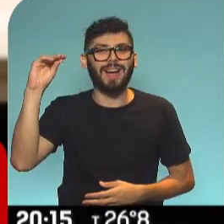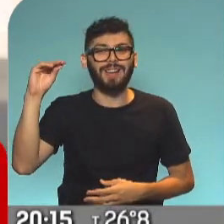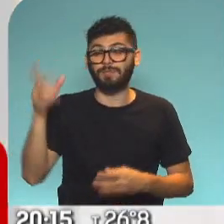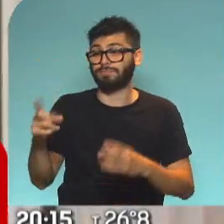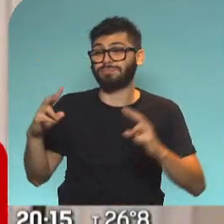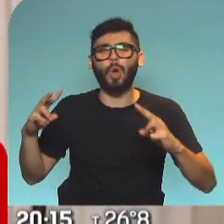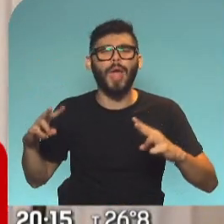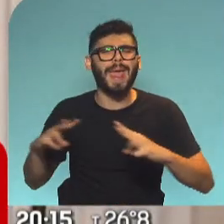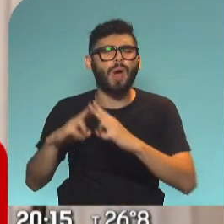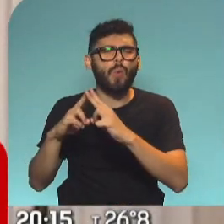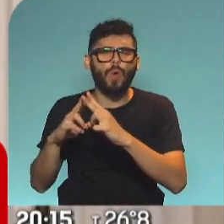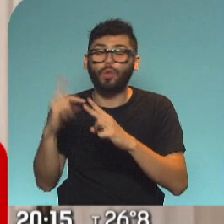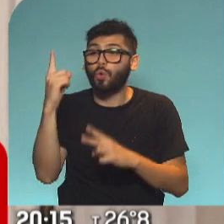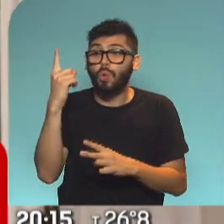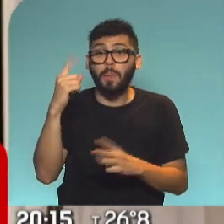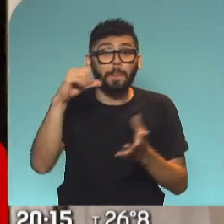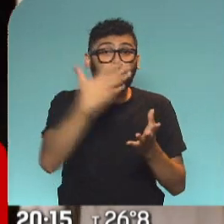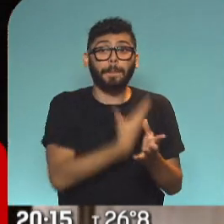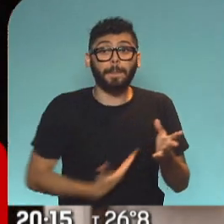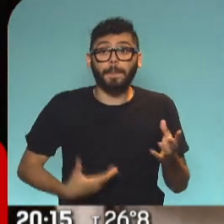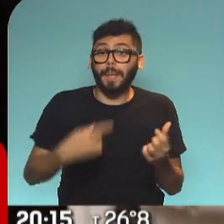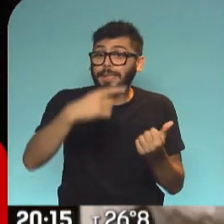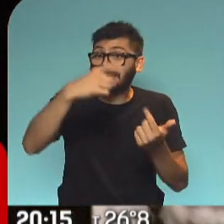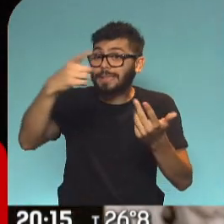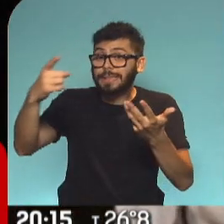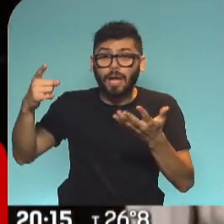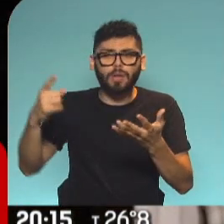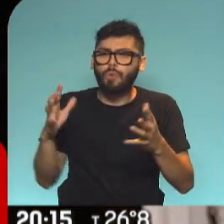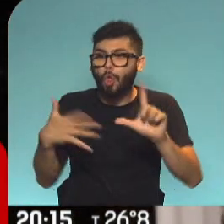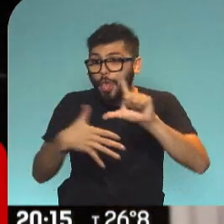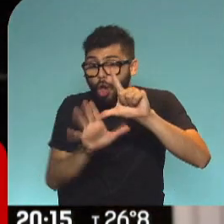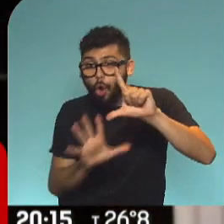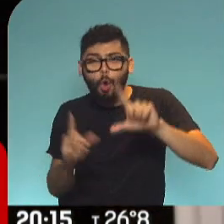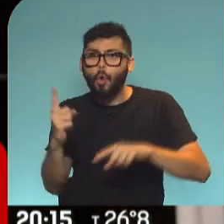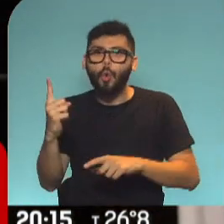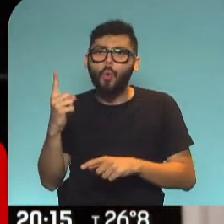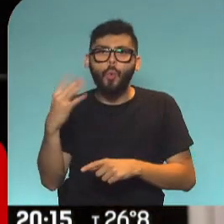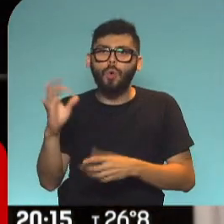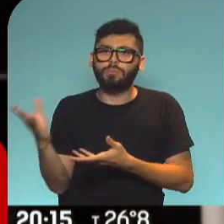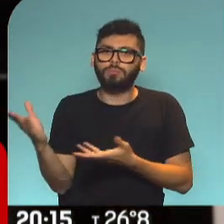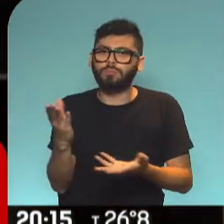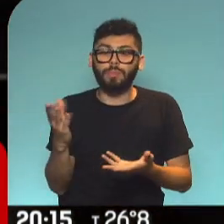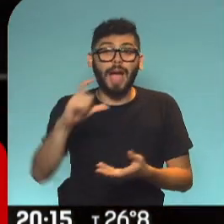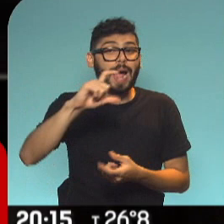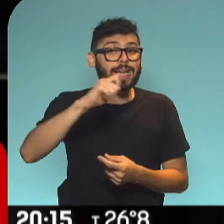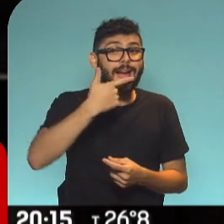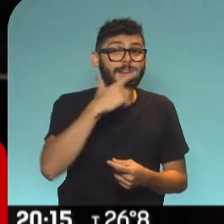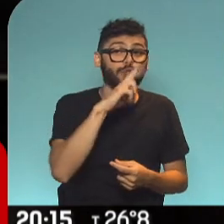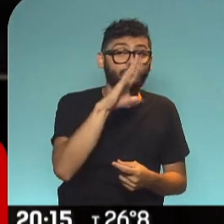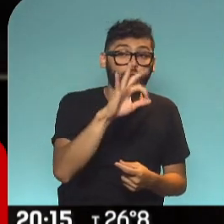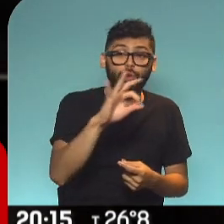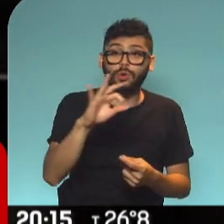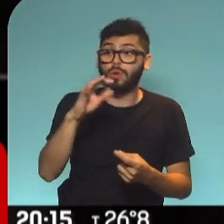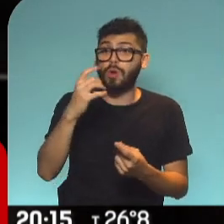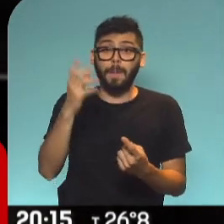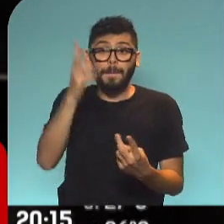encuentro que fue la única presidenta fuera de toda la región que fue invitada por el Papa y por Raúl Castro a